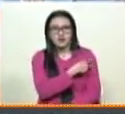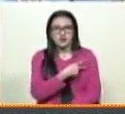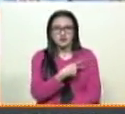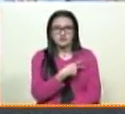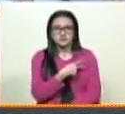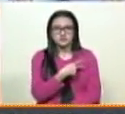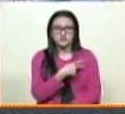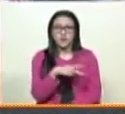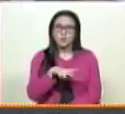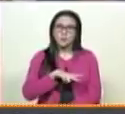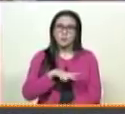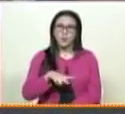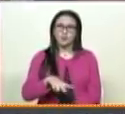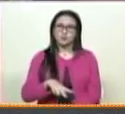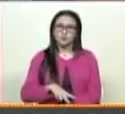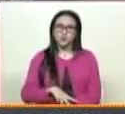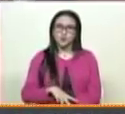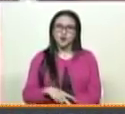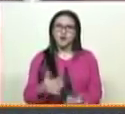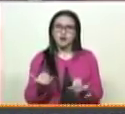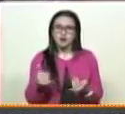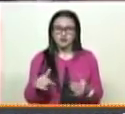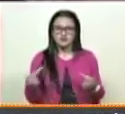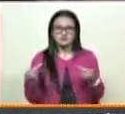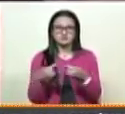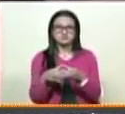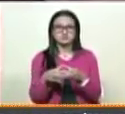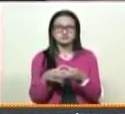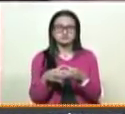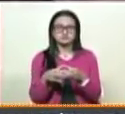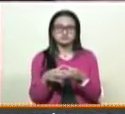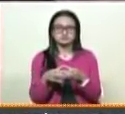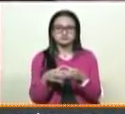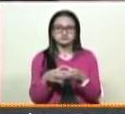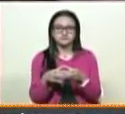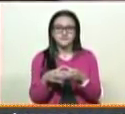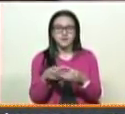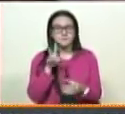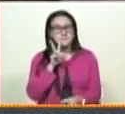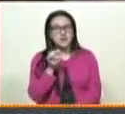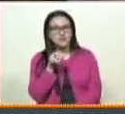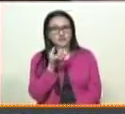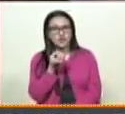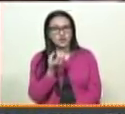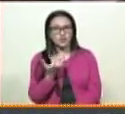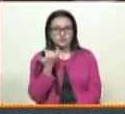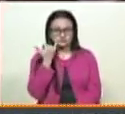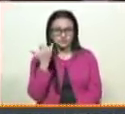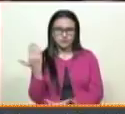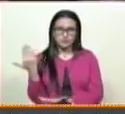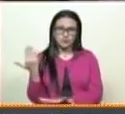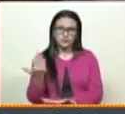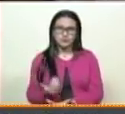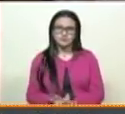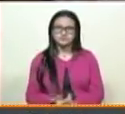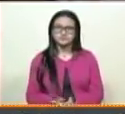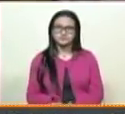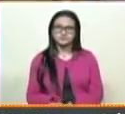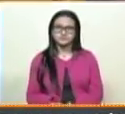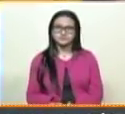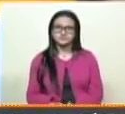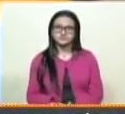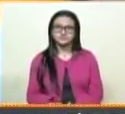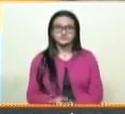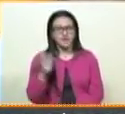de Portugal acá en el despacho 1 del Palacio de Gobierno. Preciso destacar que el canciller informó que